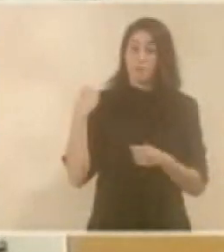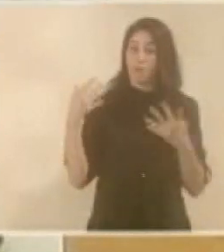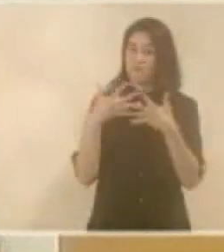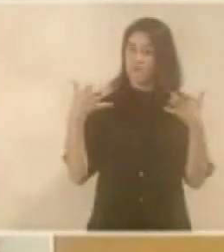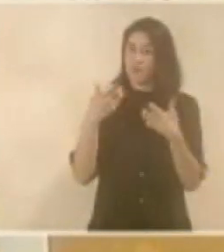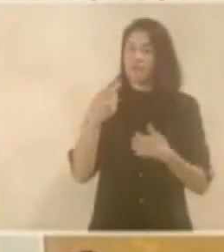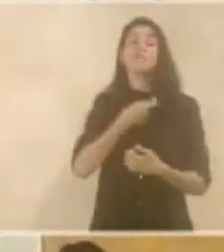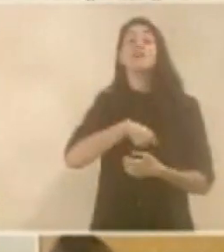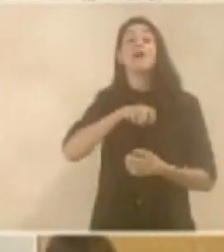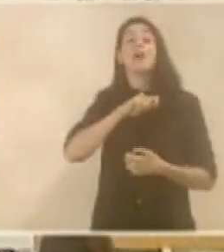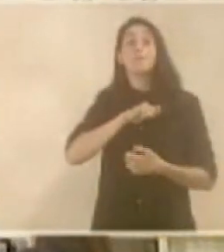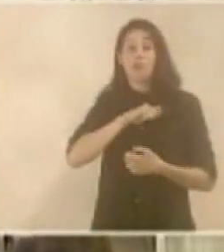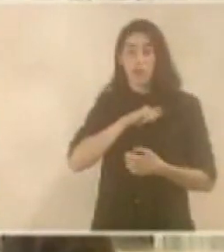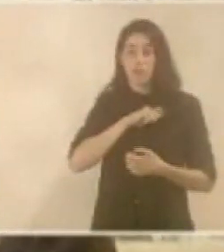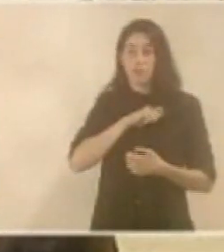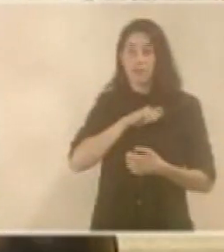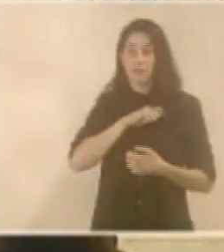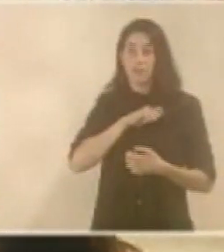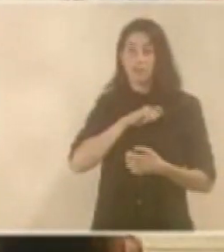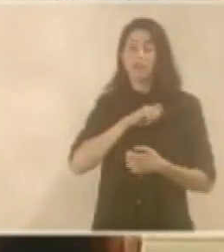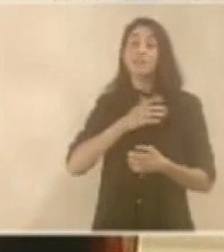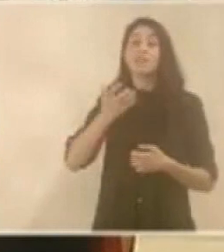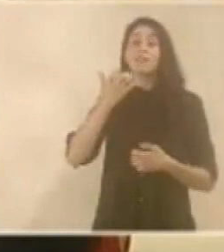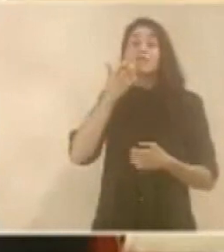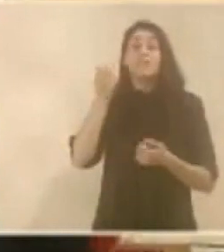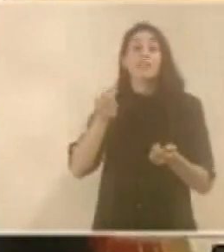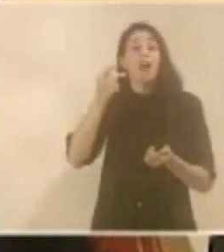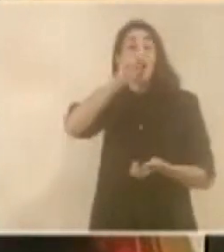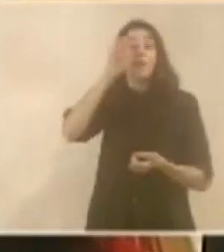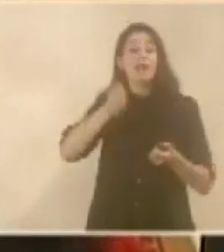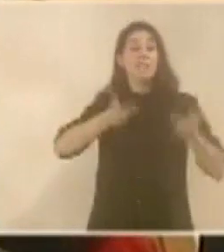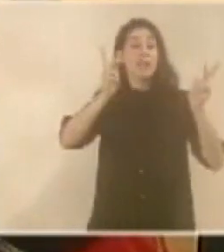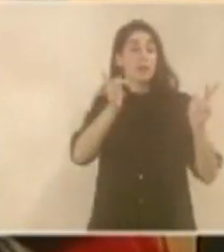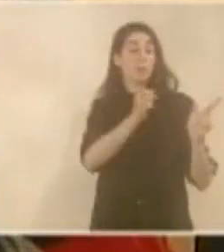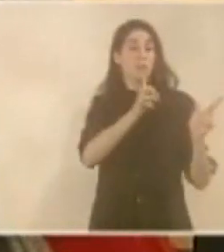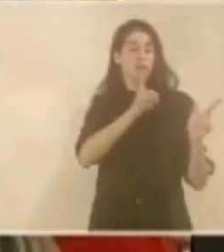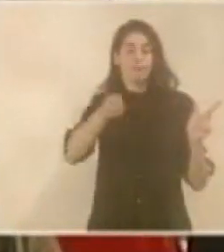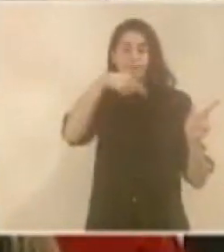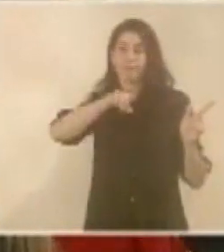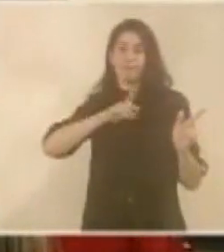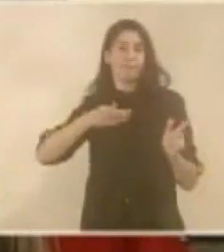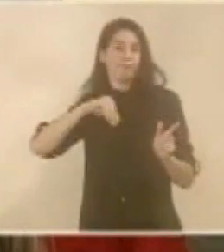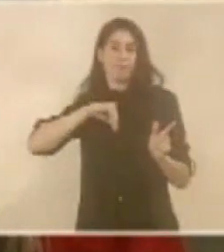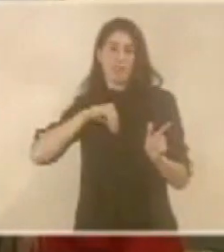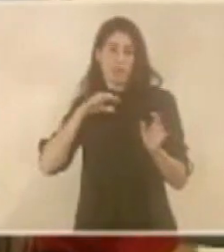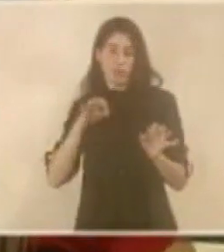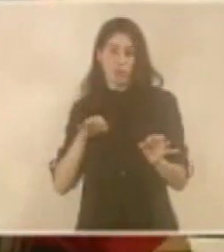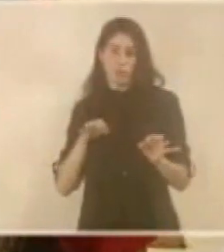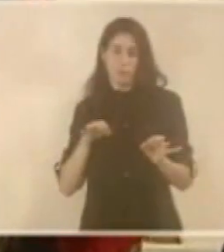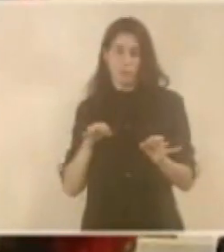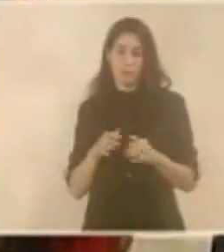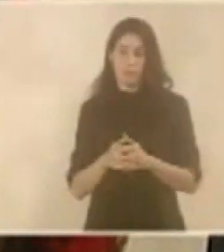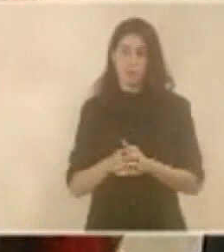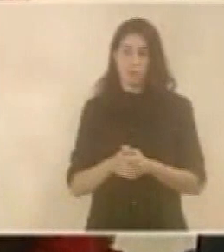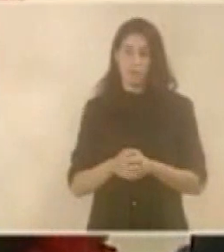seáis indiferentes, si no obráis por la liberación de América. Venezolanos, contad con la vida, aunque seáis culpables.